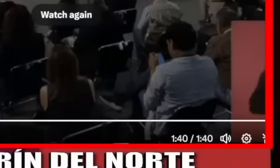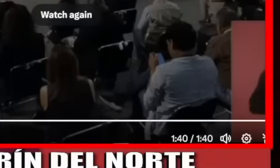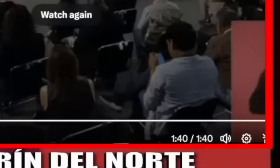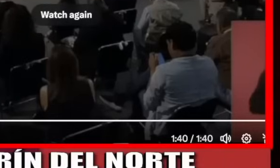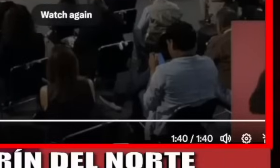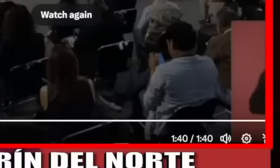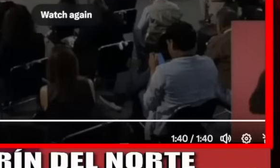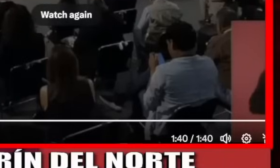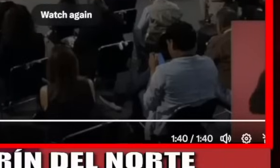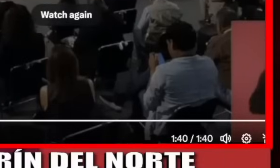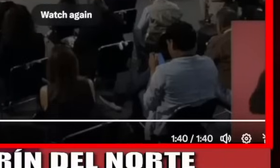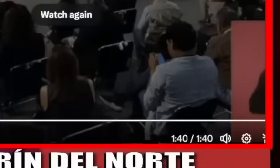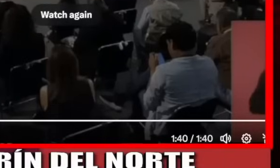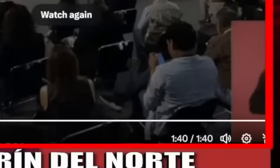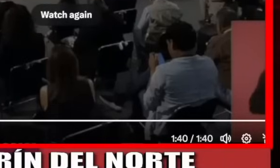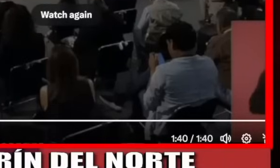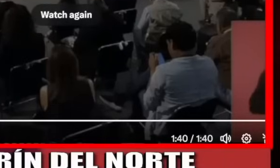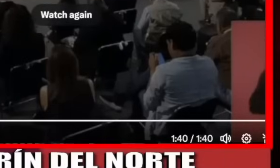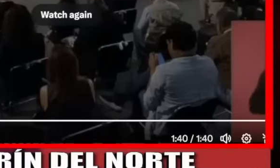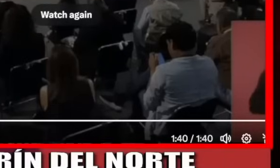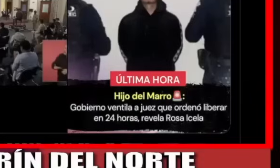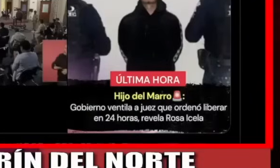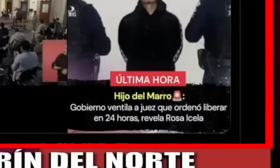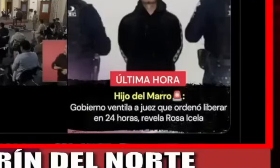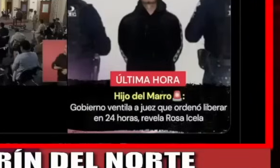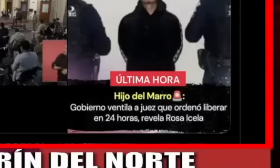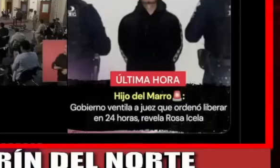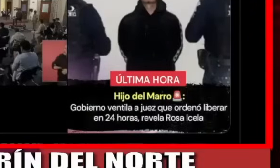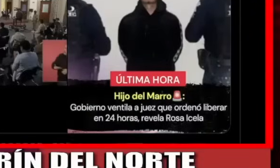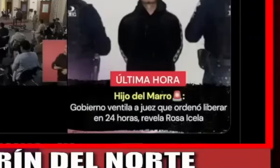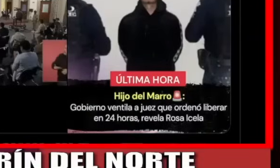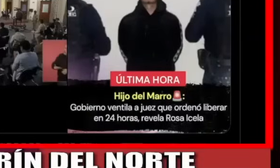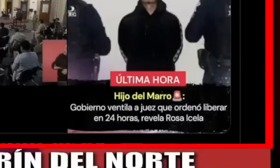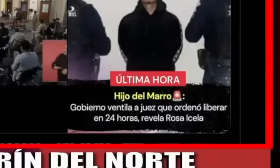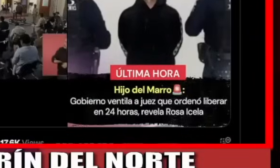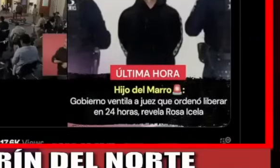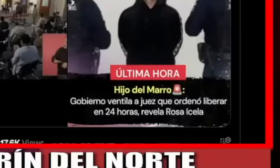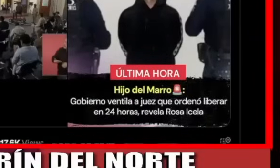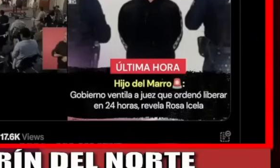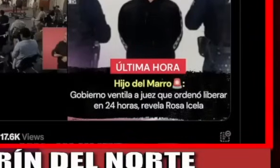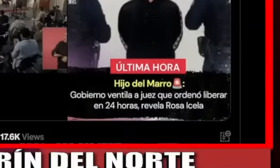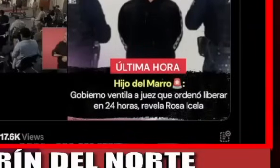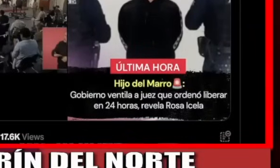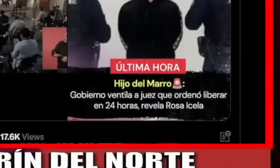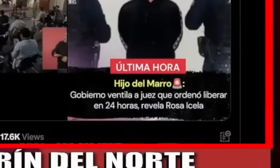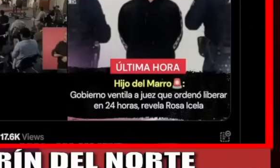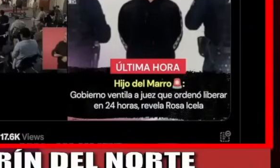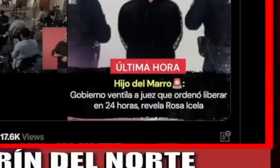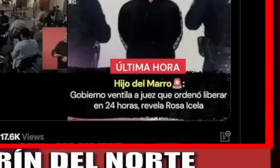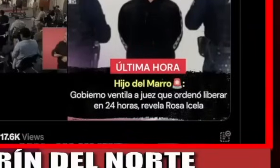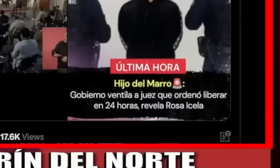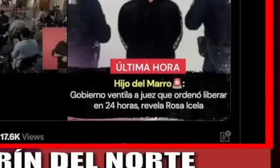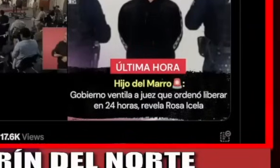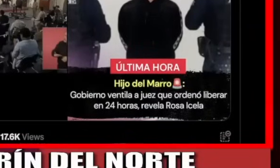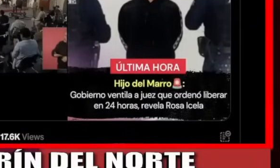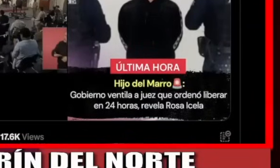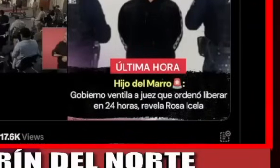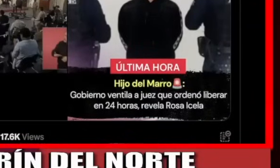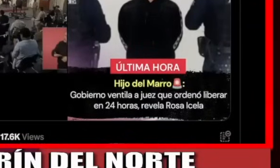ven, mexicanos y mexicanas? Así de descarados. Así de descarados. Pero